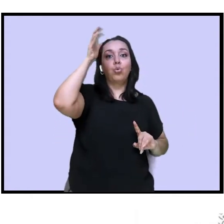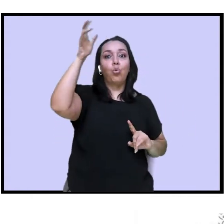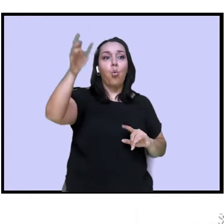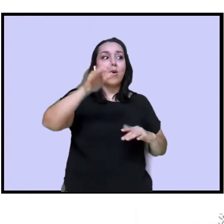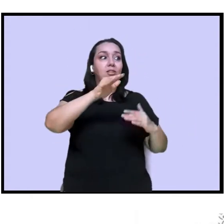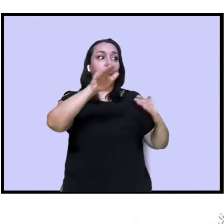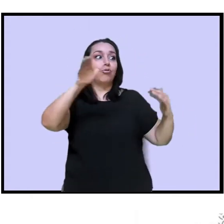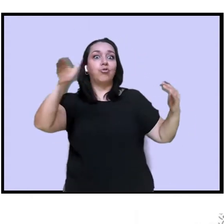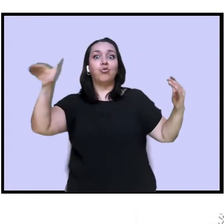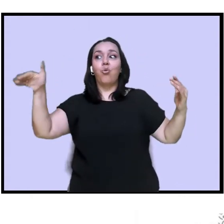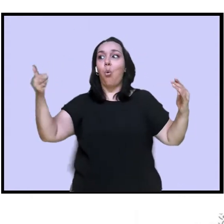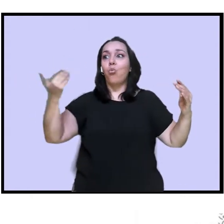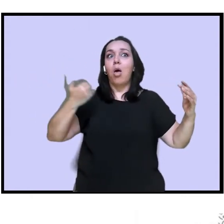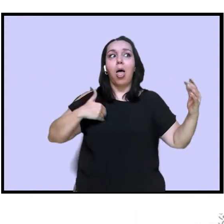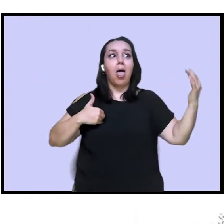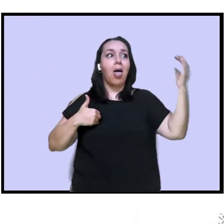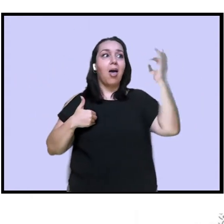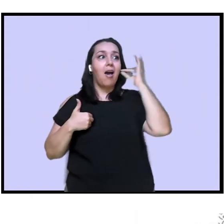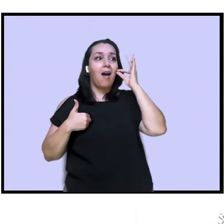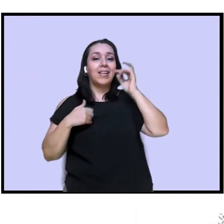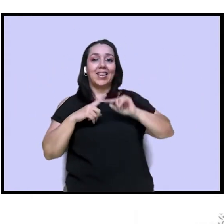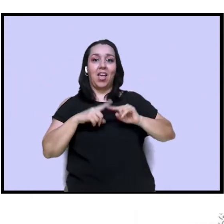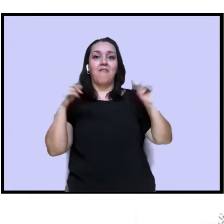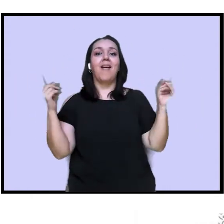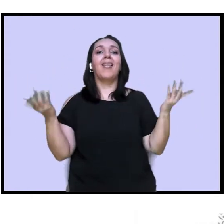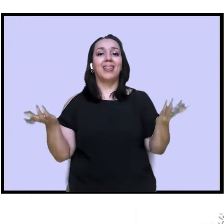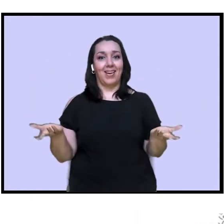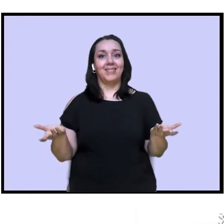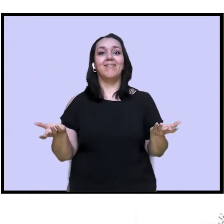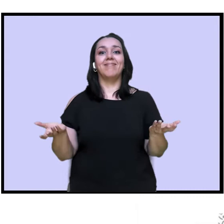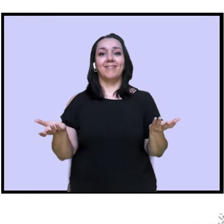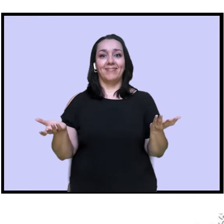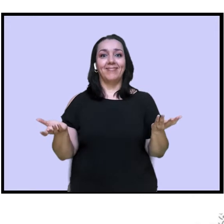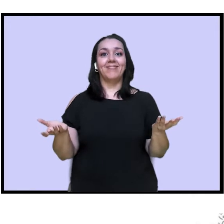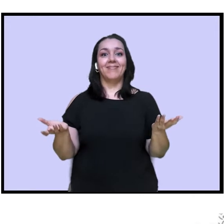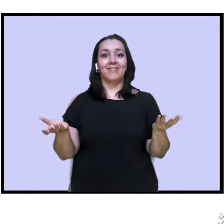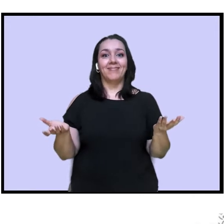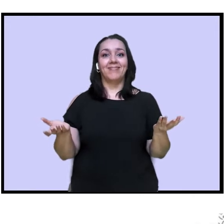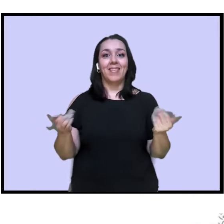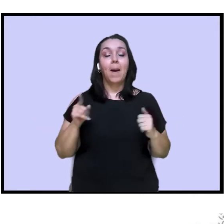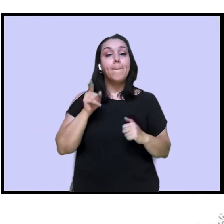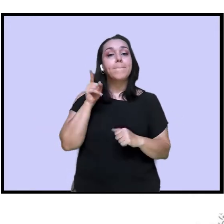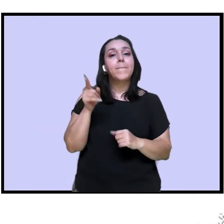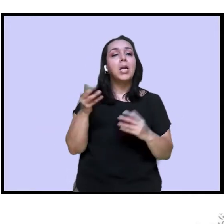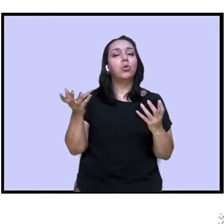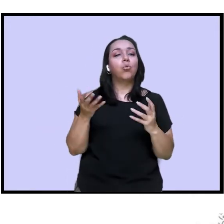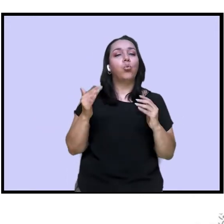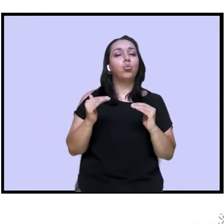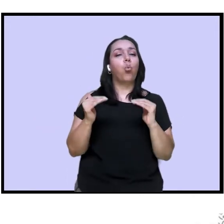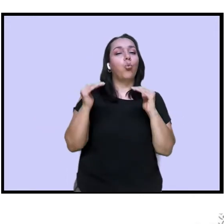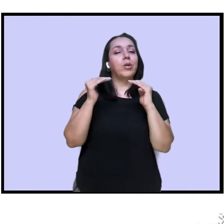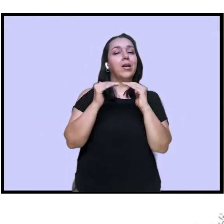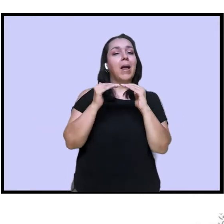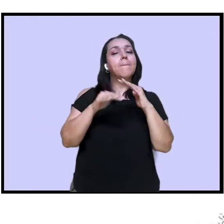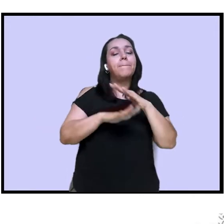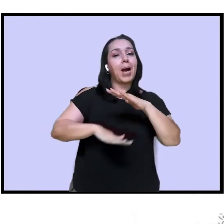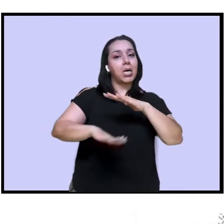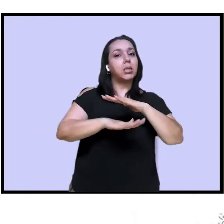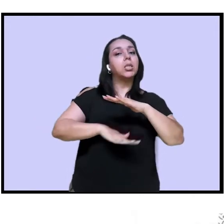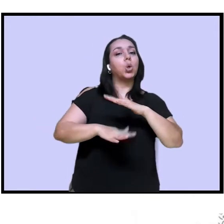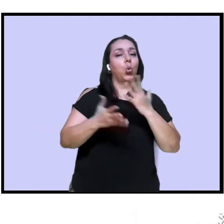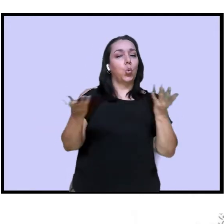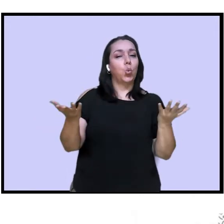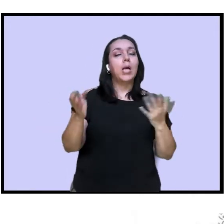que todas y todos somos diferentes. Pero esto es un nivel